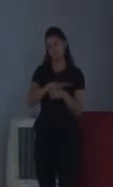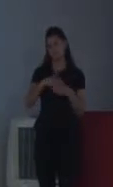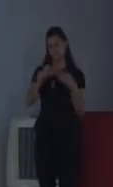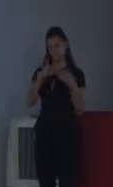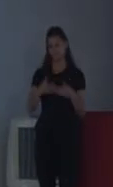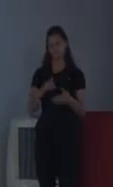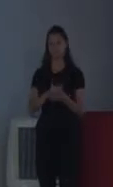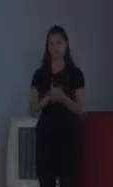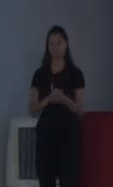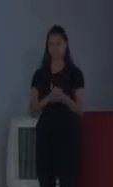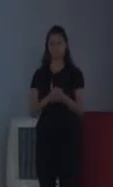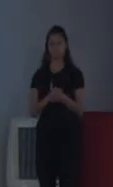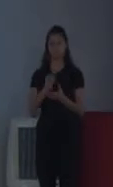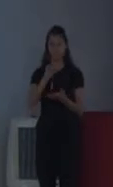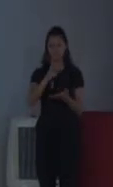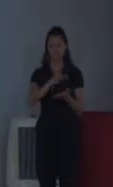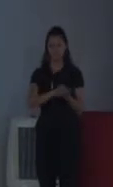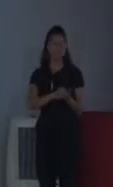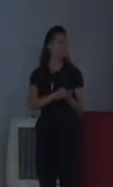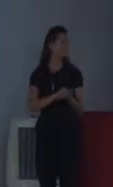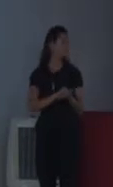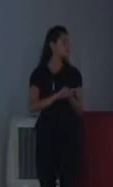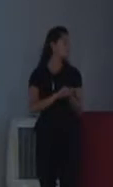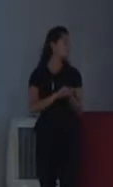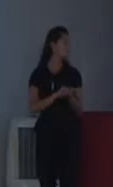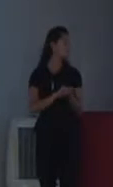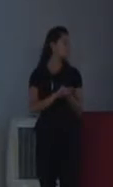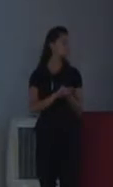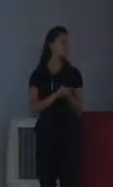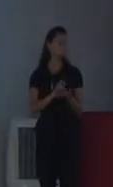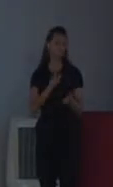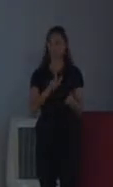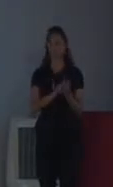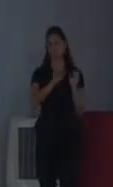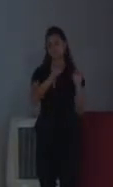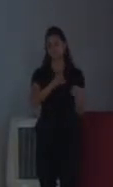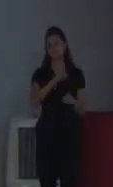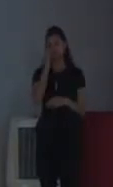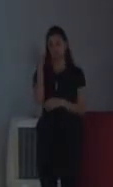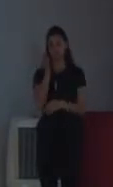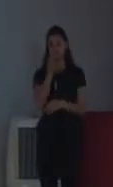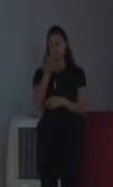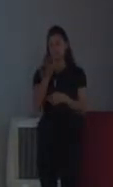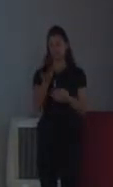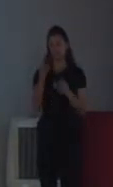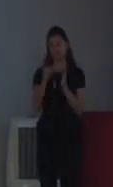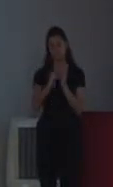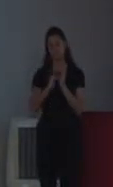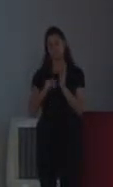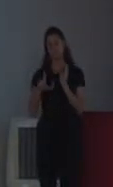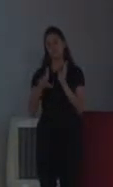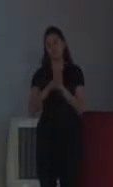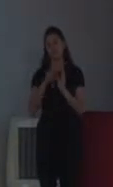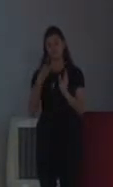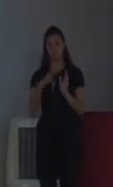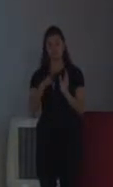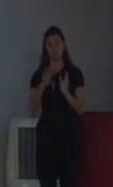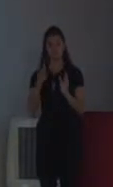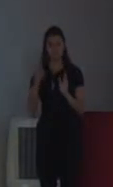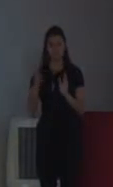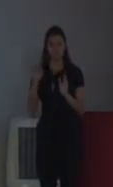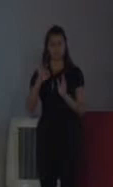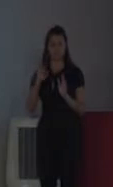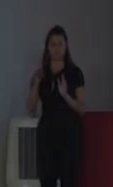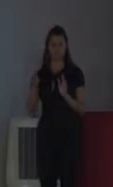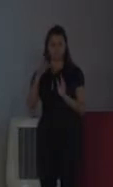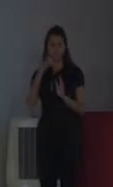y esta es ratificada por Colombia bajo la ley 1346 del 31 de